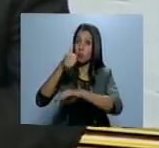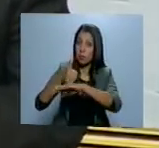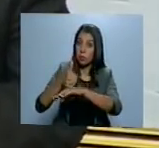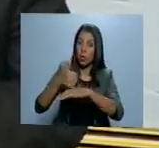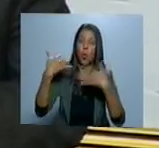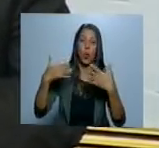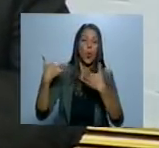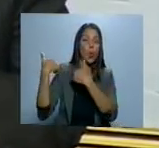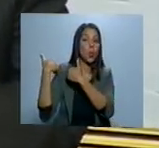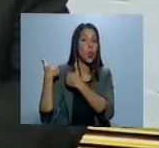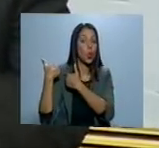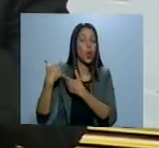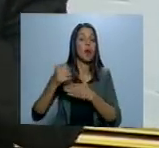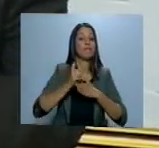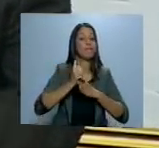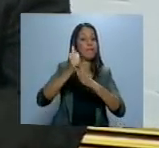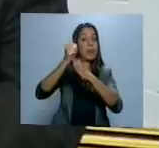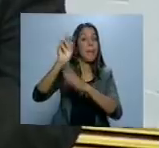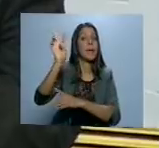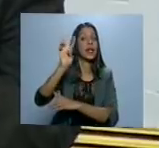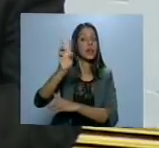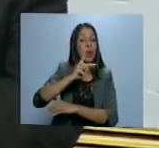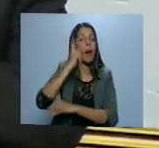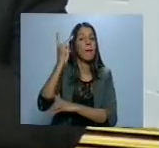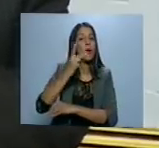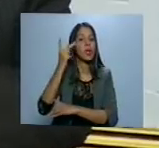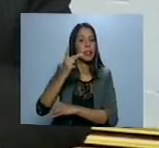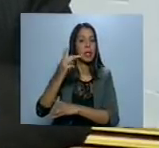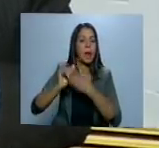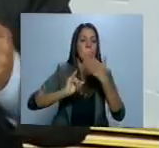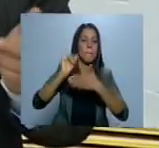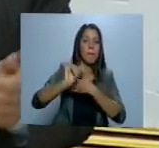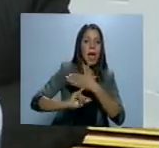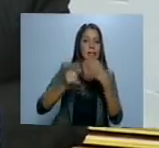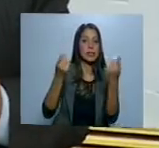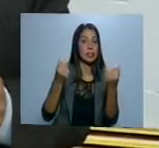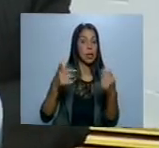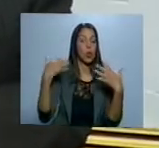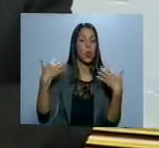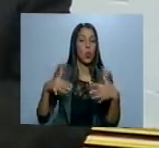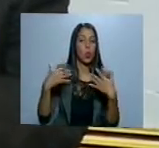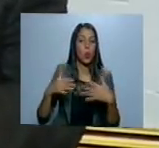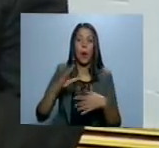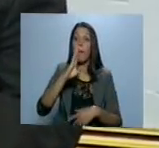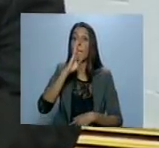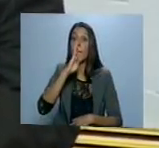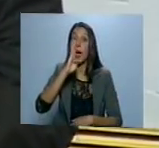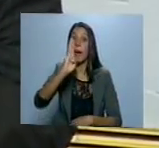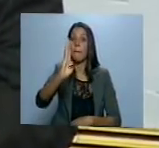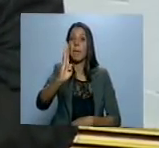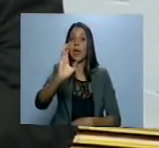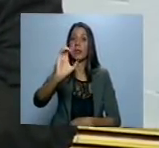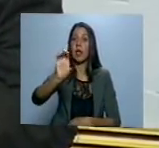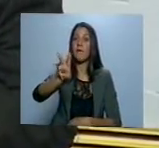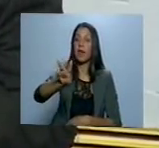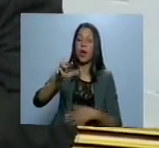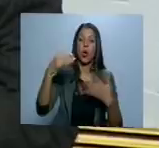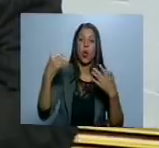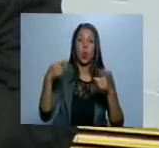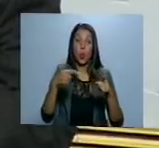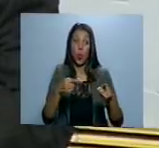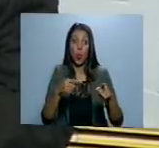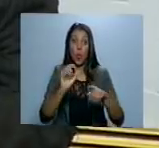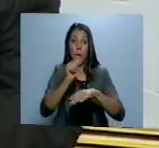en la patria de la política monetaria. Y todos sabemos que el Banco Central de Venezuela ha sido un